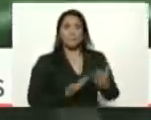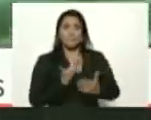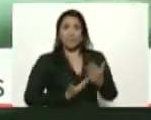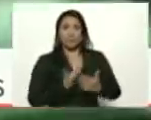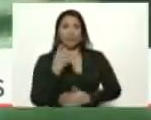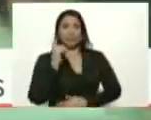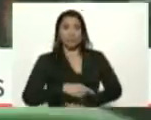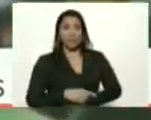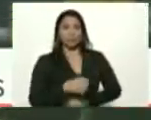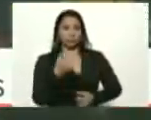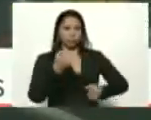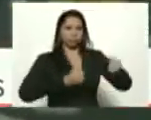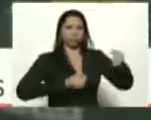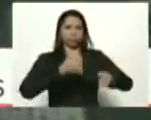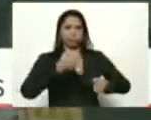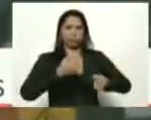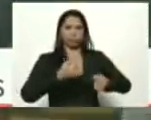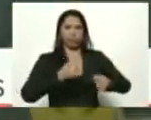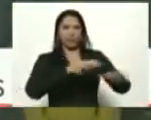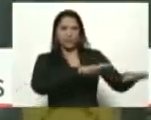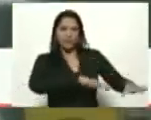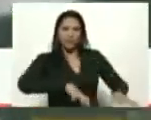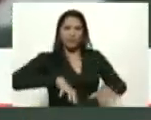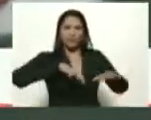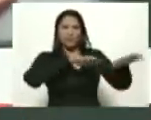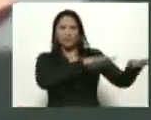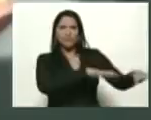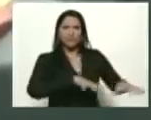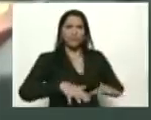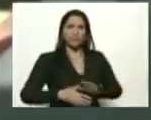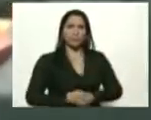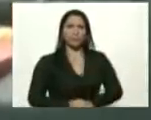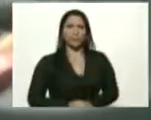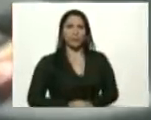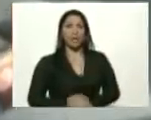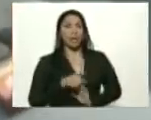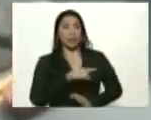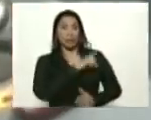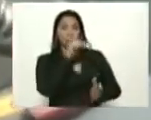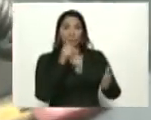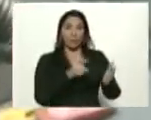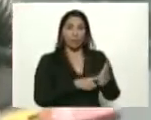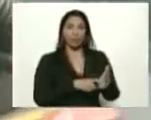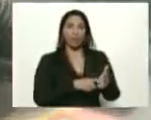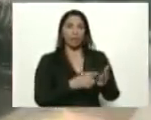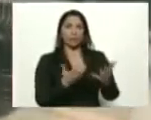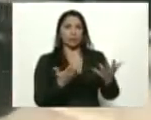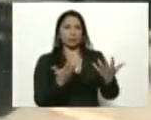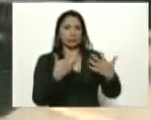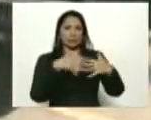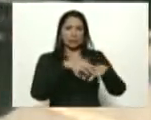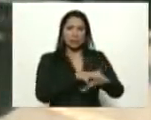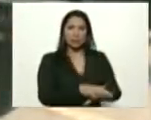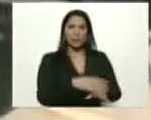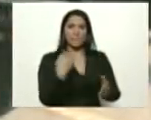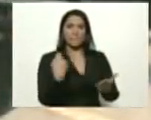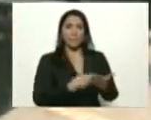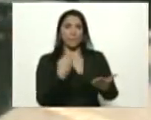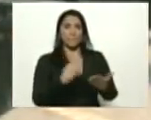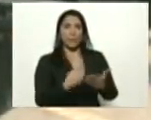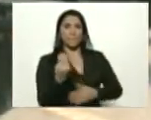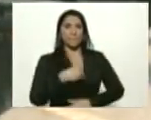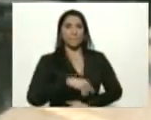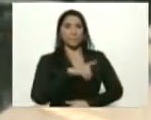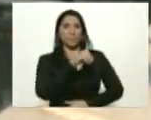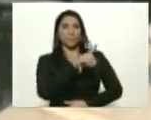parte de la maquinaria, tractores y motobombas, que viene a contemplar la parte integral de una inversión de más